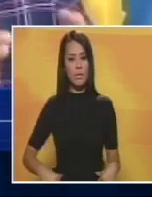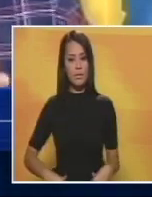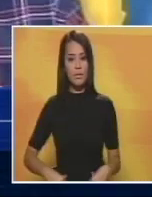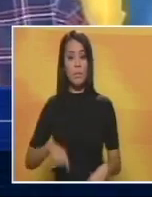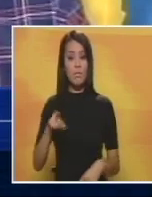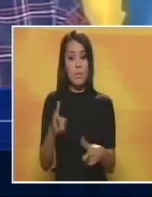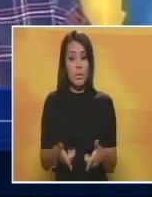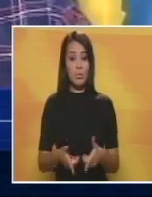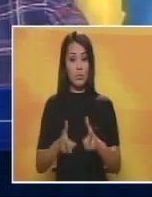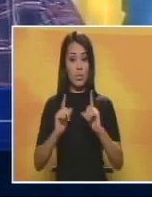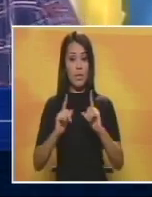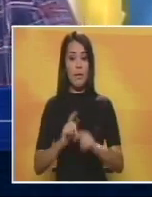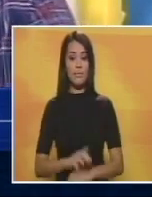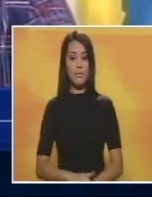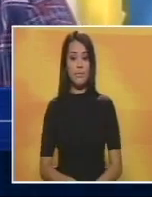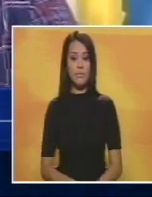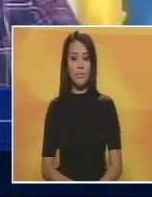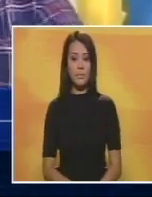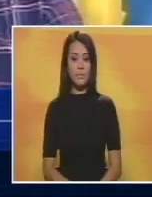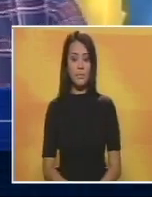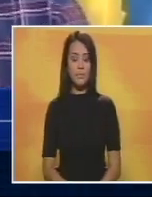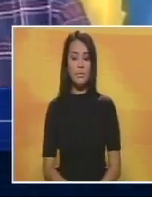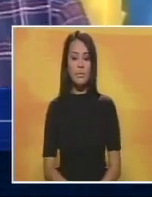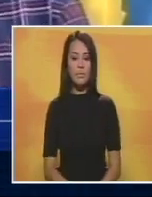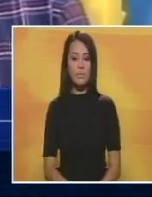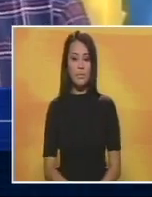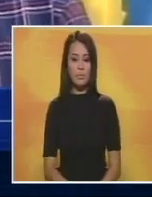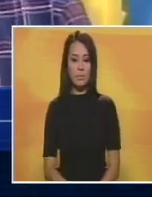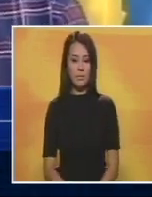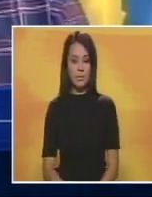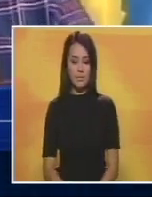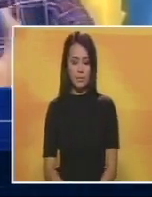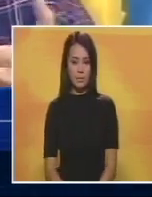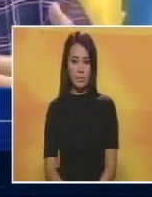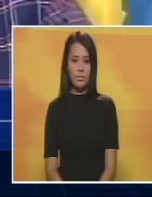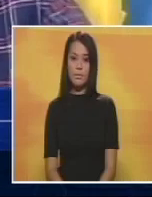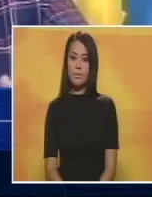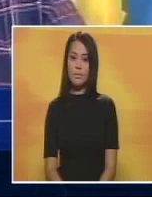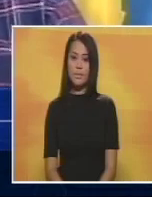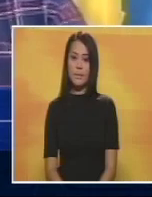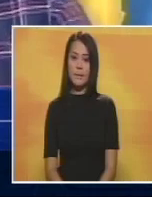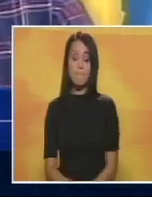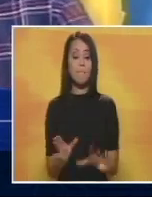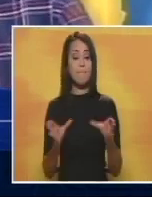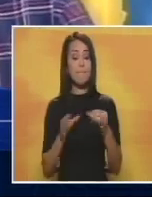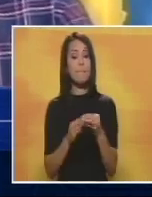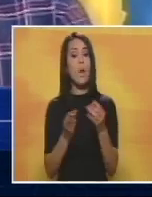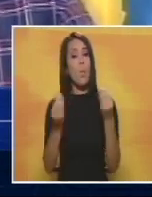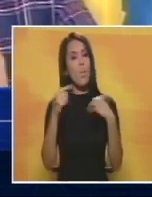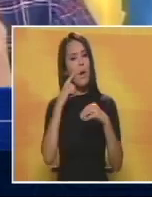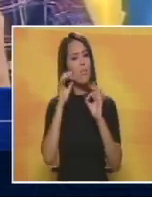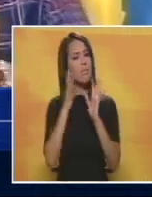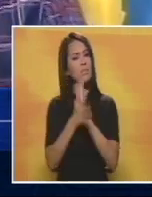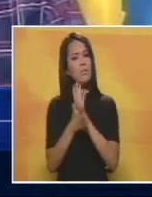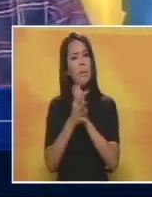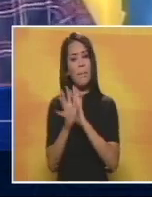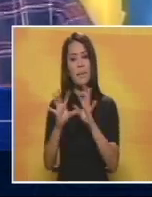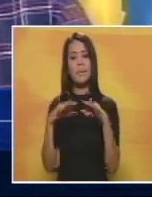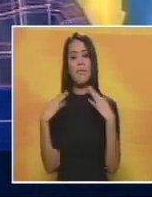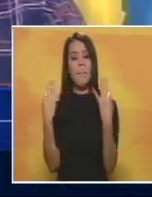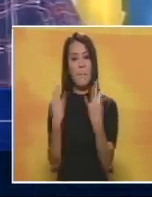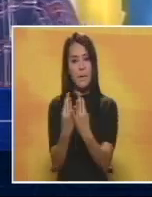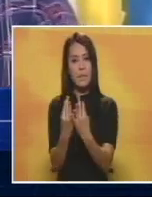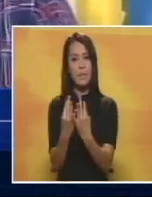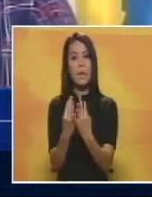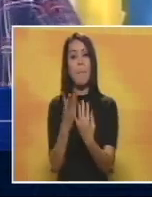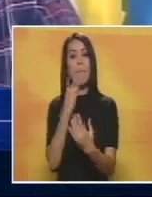autoridad militar y la autoridad de la alcaldía como tal, de poder con ellos establecer un convenimiento para que esa familia que depende